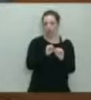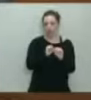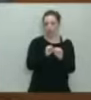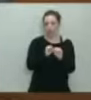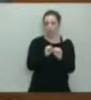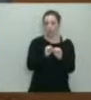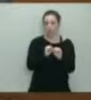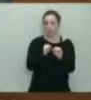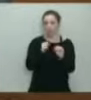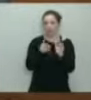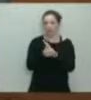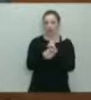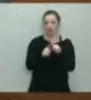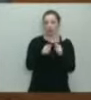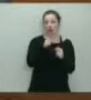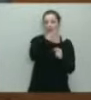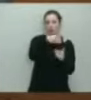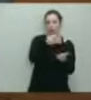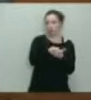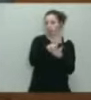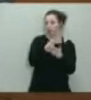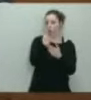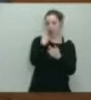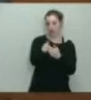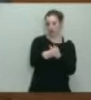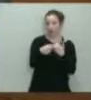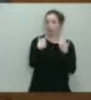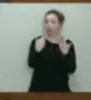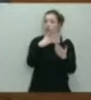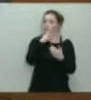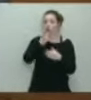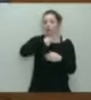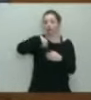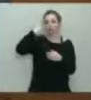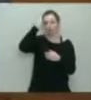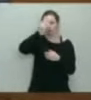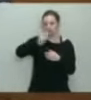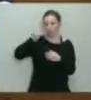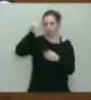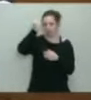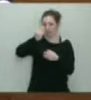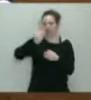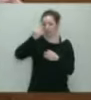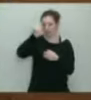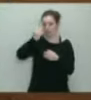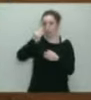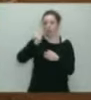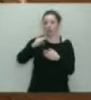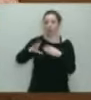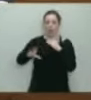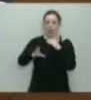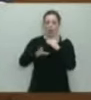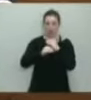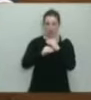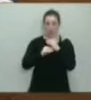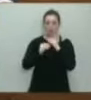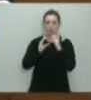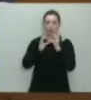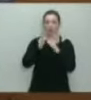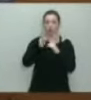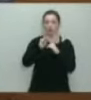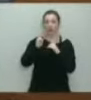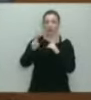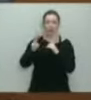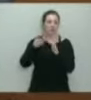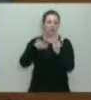esa exención. Por lo tanto, creemos, sinceramente, que la enmienda que reserva Izquierda Unida ha perdido en